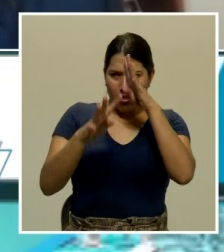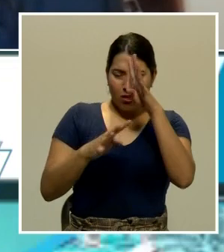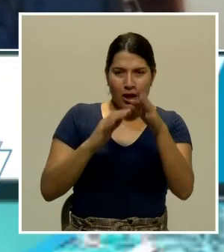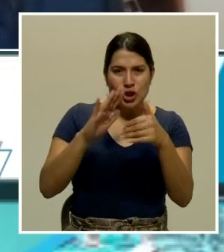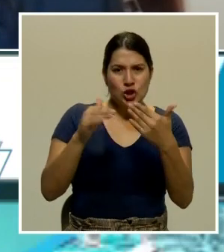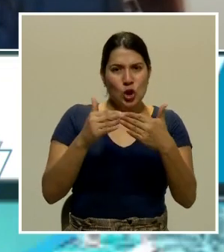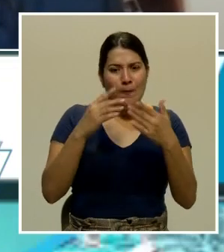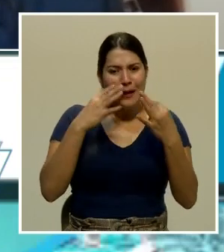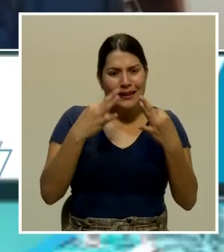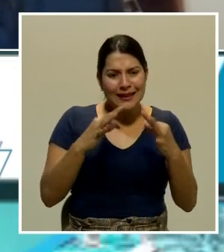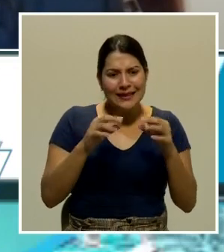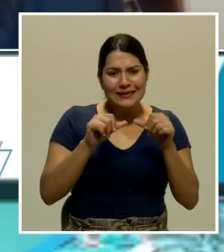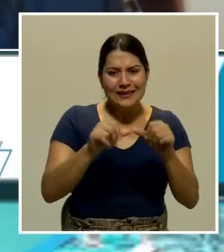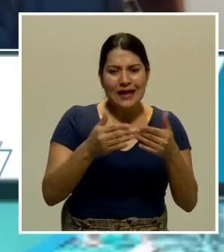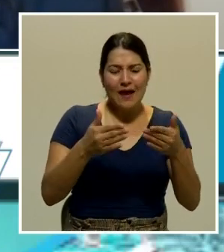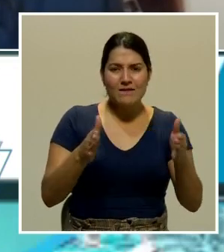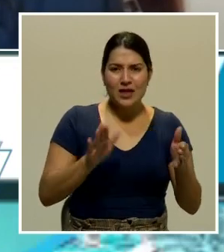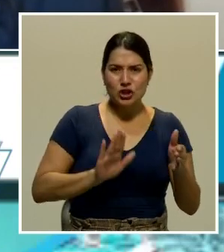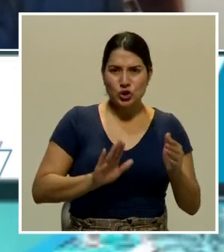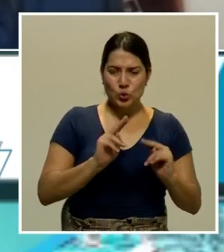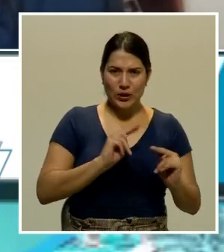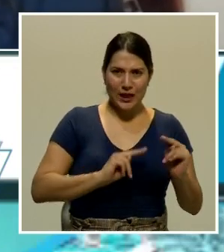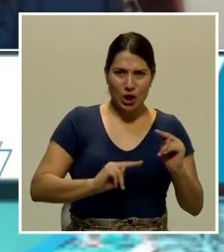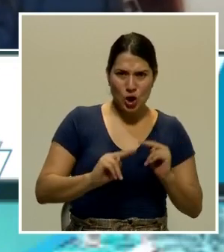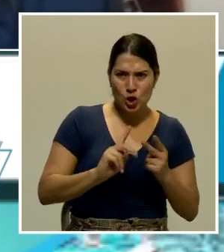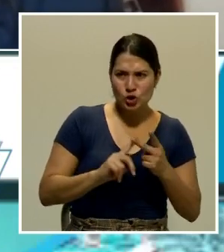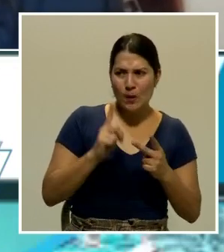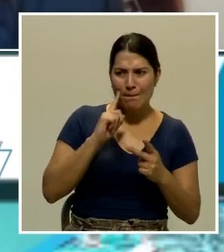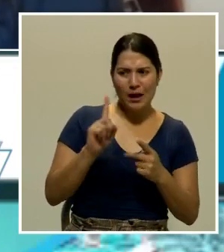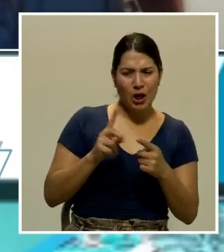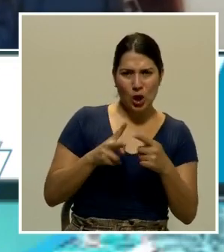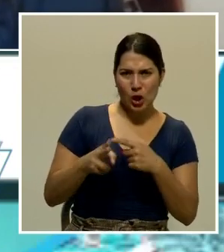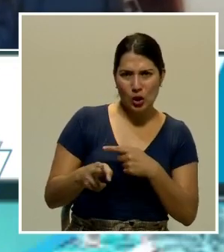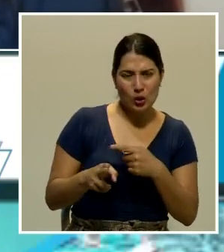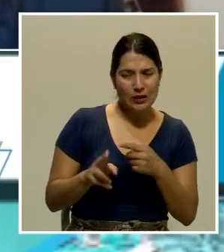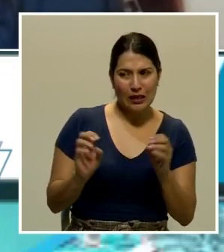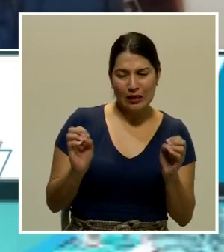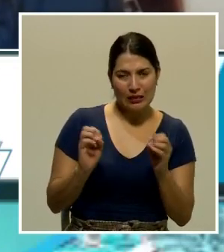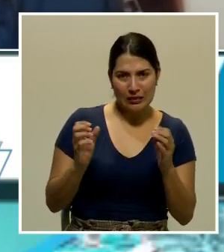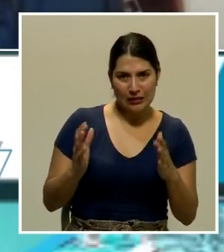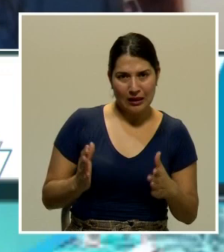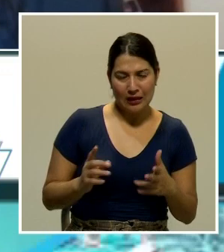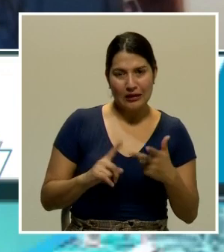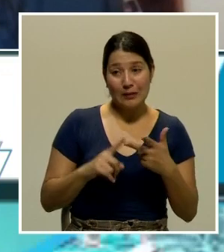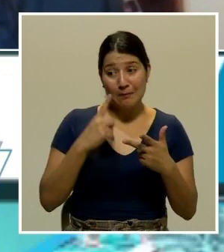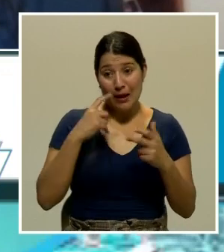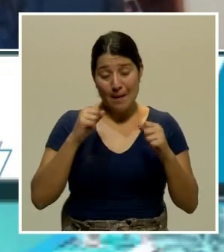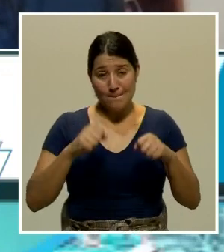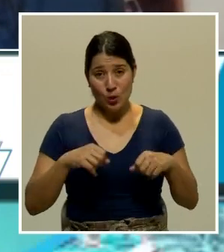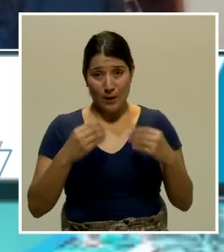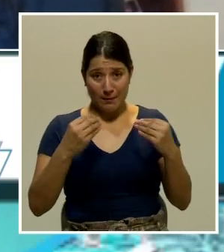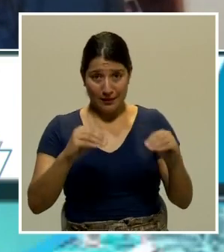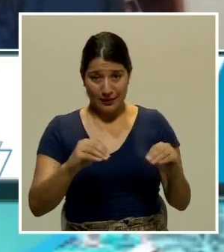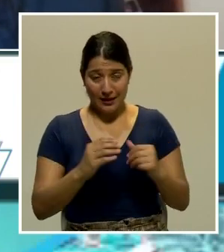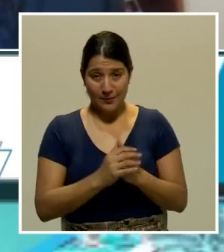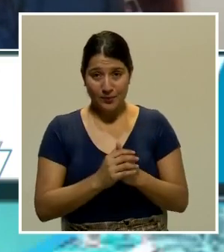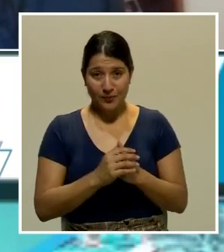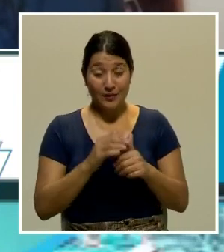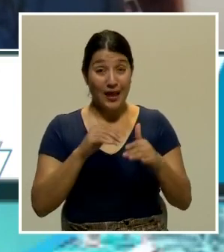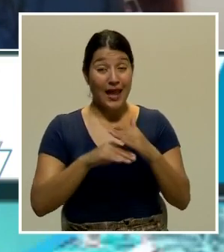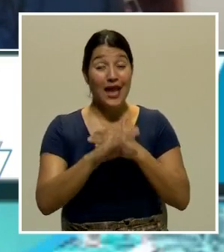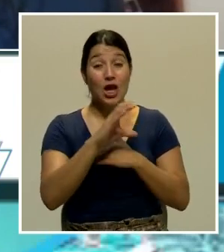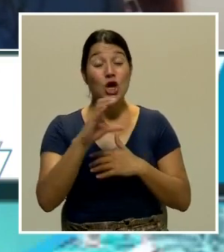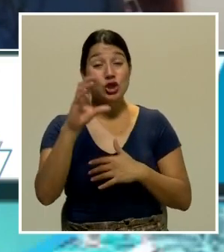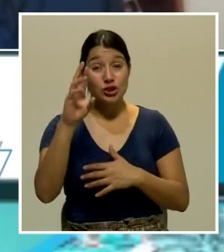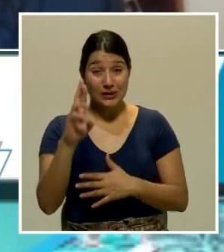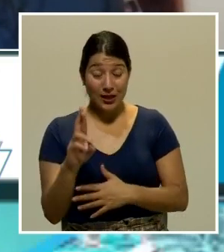mantener abierta su pyme, para sostener su planilla, para vender. En Costa Rica, no este sector,